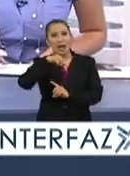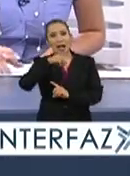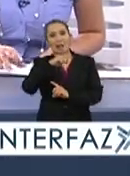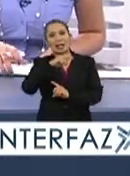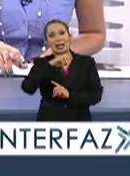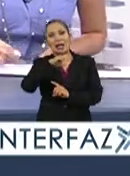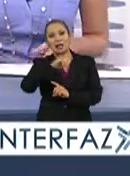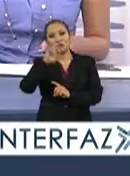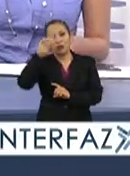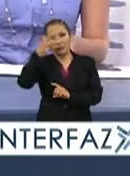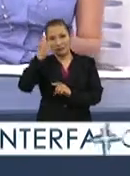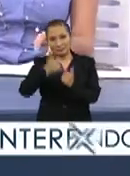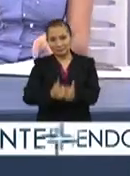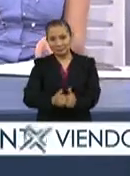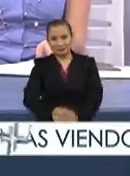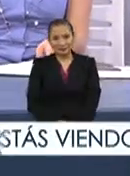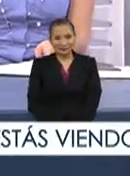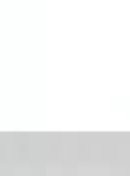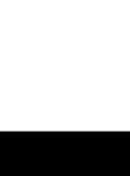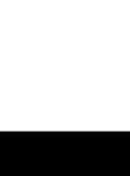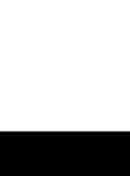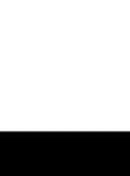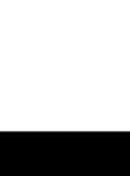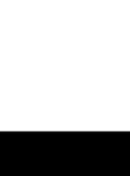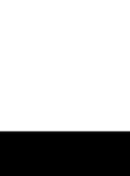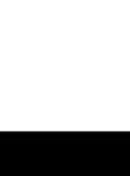Panamericanos Universitarios. No se vayan.